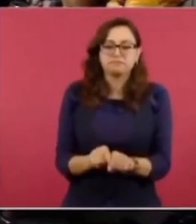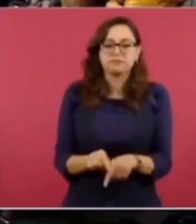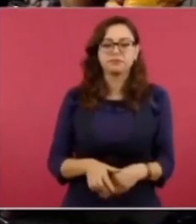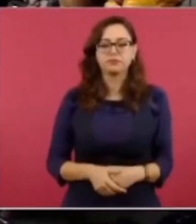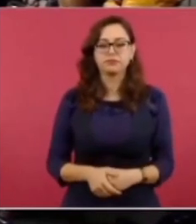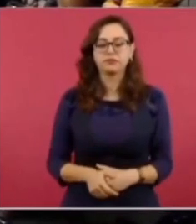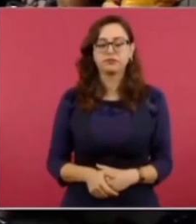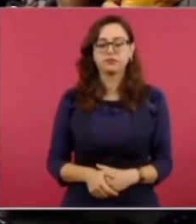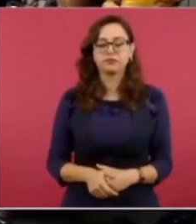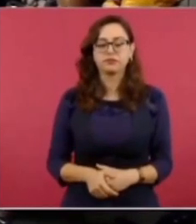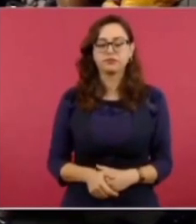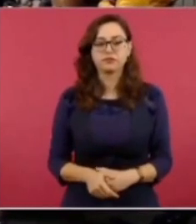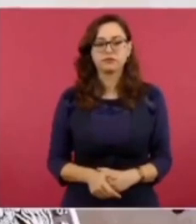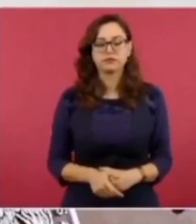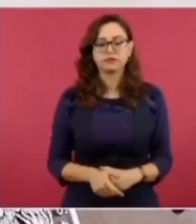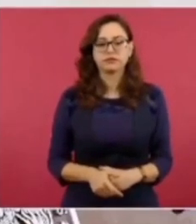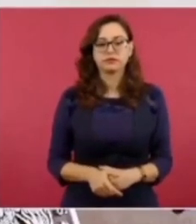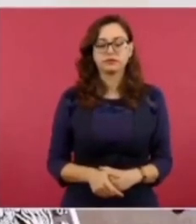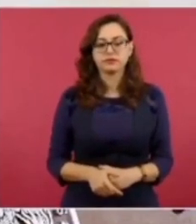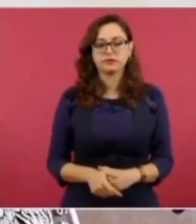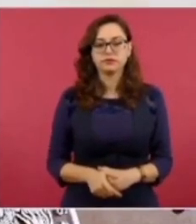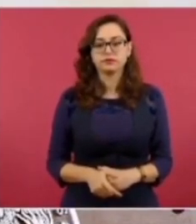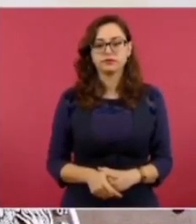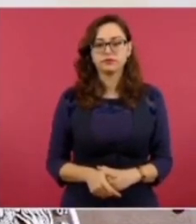Pues yo pienso que